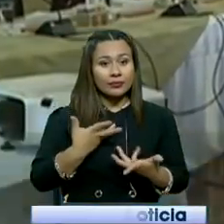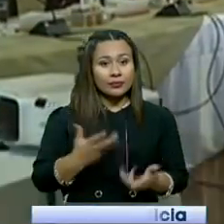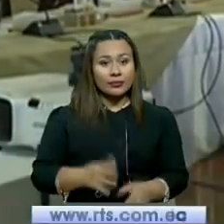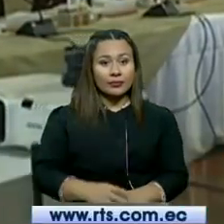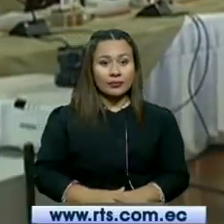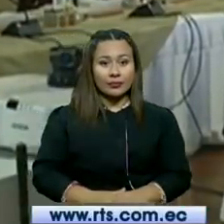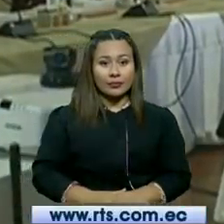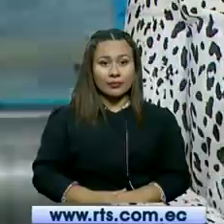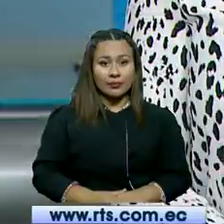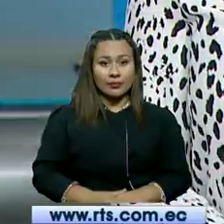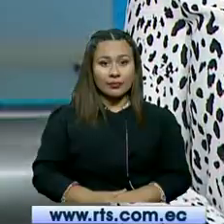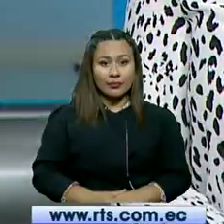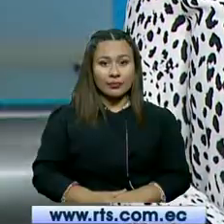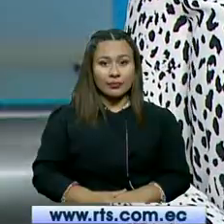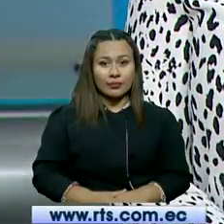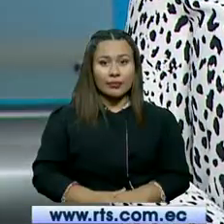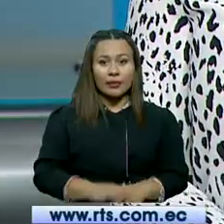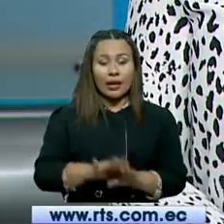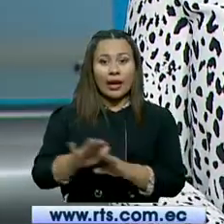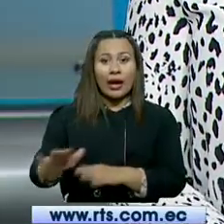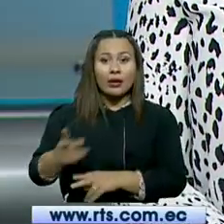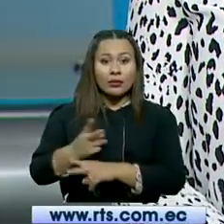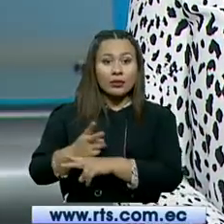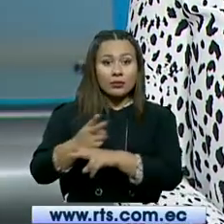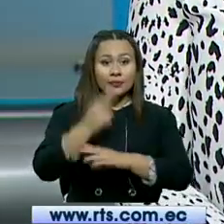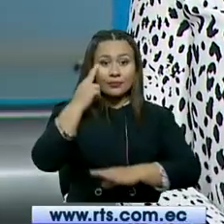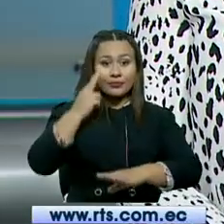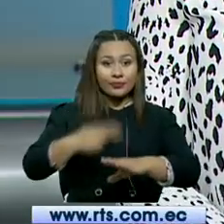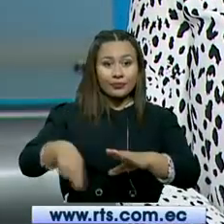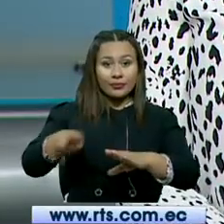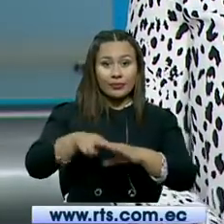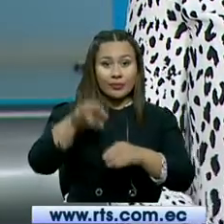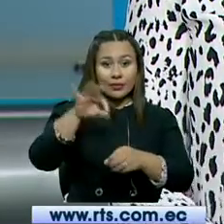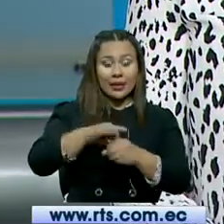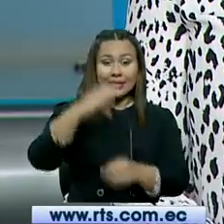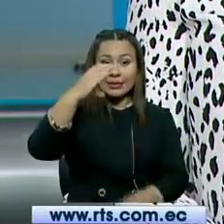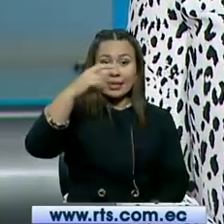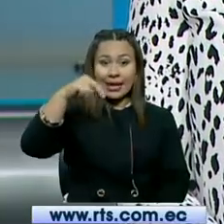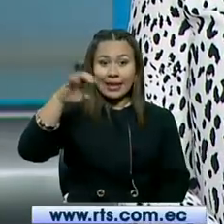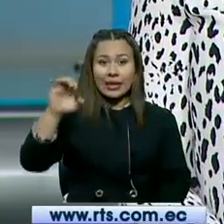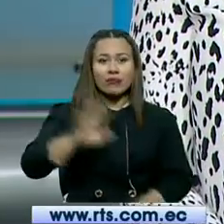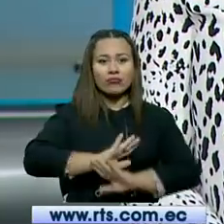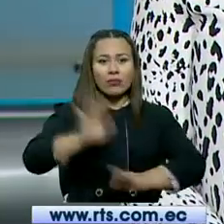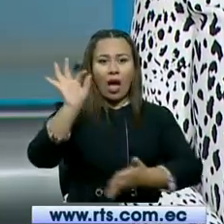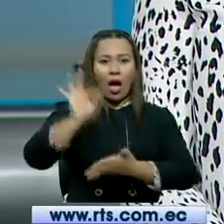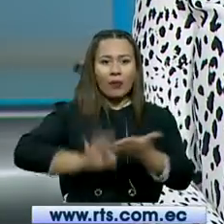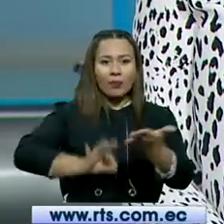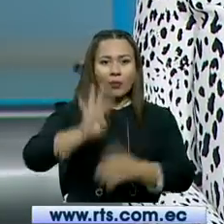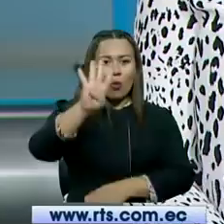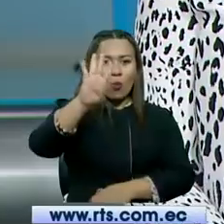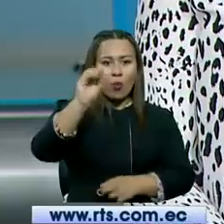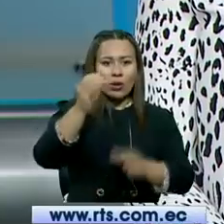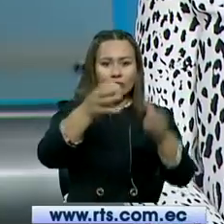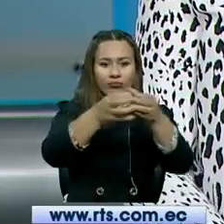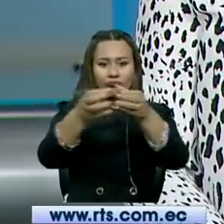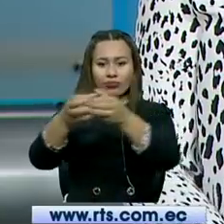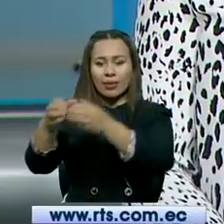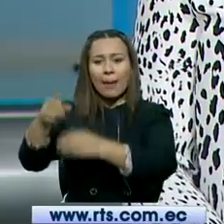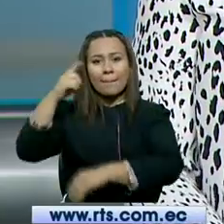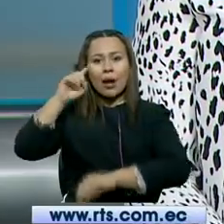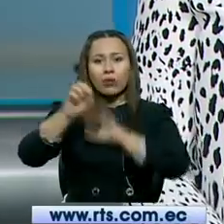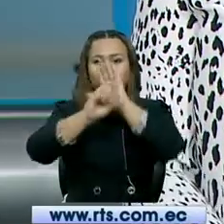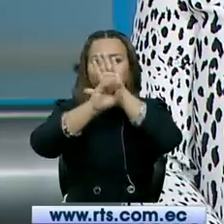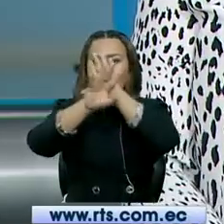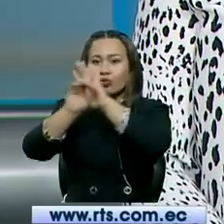Cuenca. El Consejo Nacional Electoral aprobó a 40 organizaciones para hacer campaña en la consulta popular y